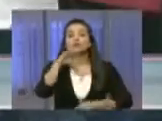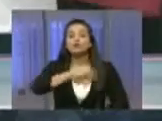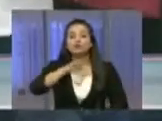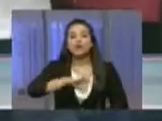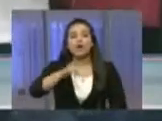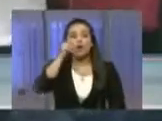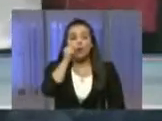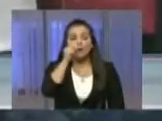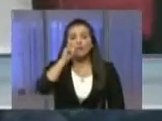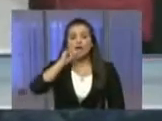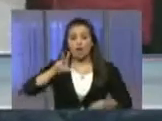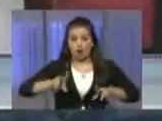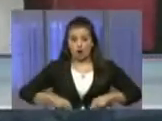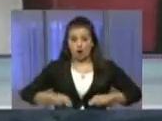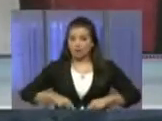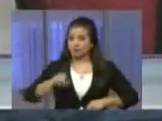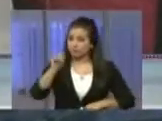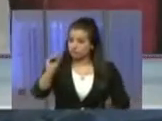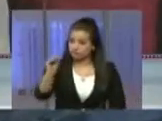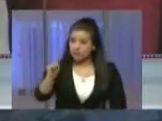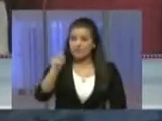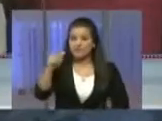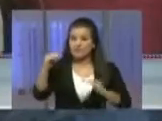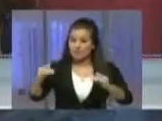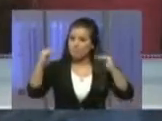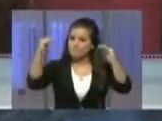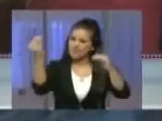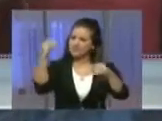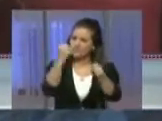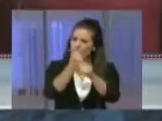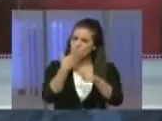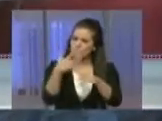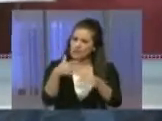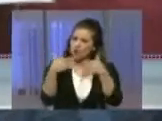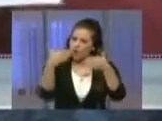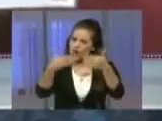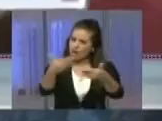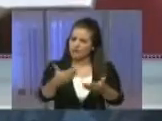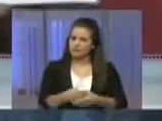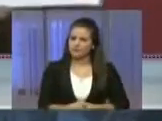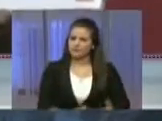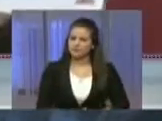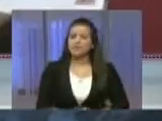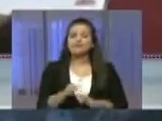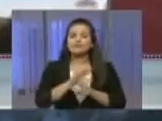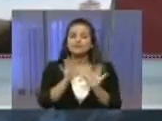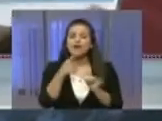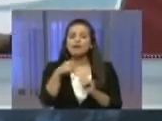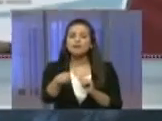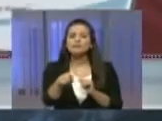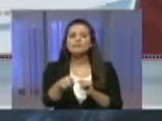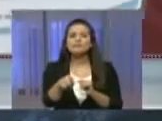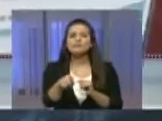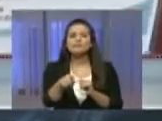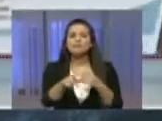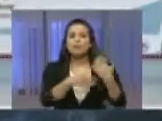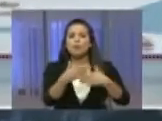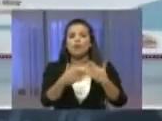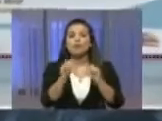Arriaza tenemos que entonces Elevar la jugada ya viene Cabalgando